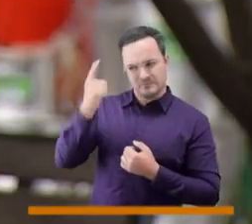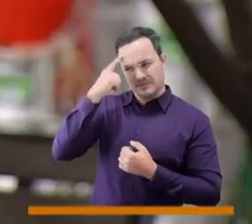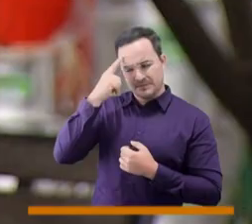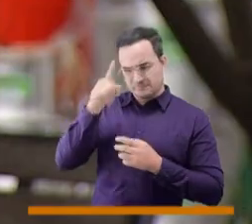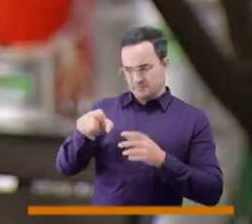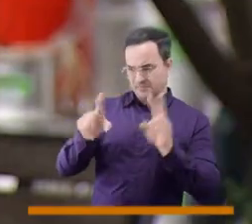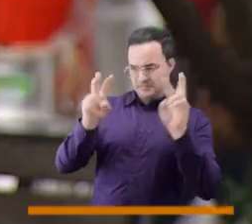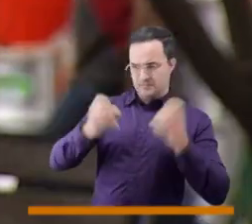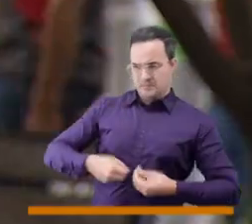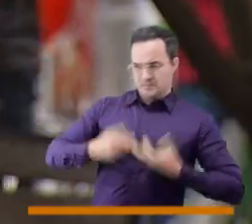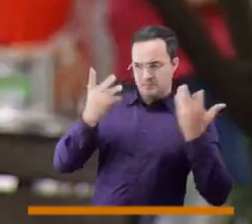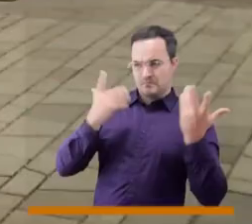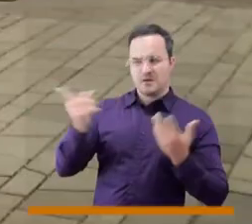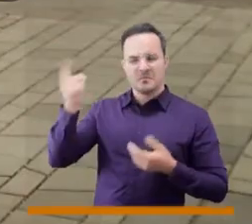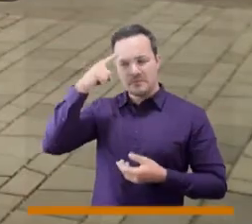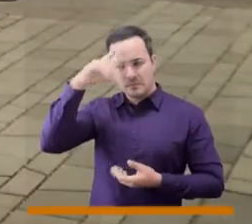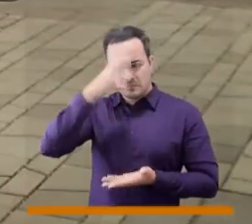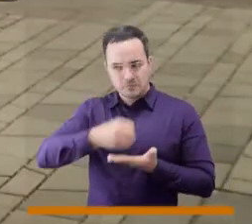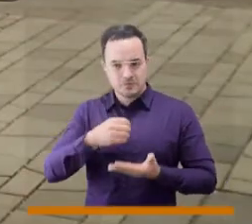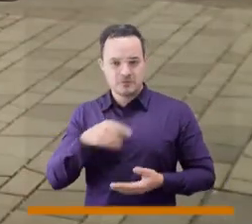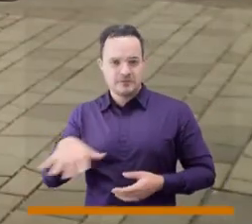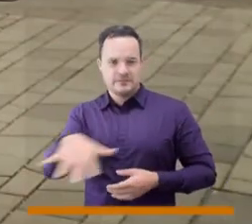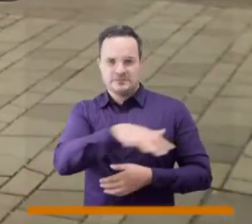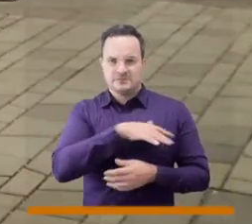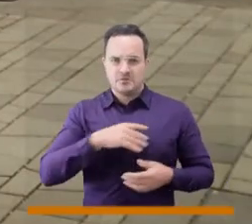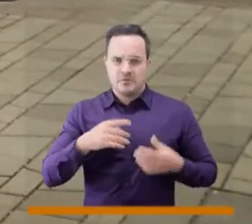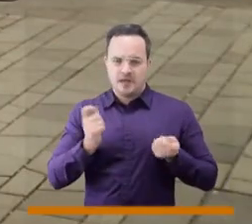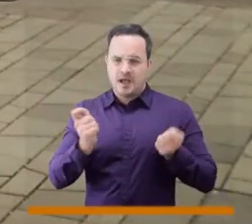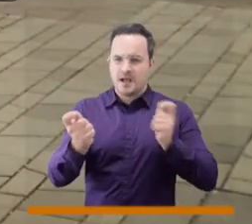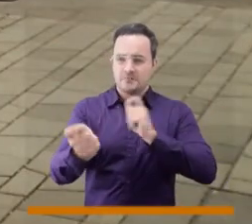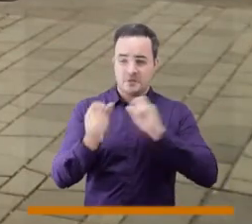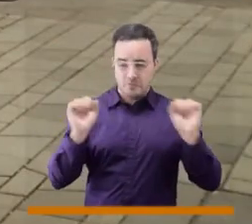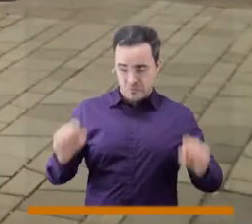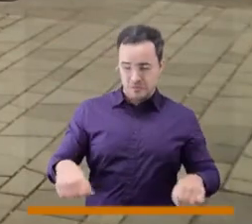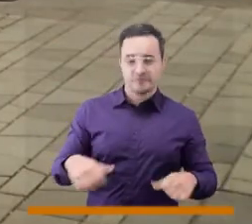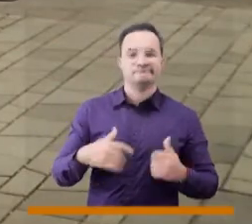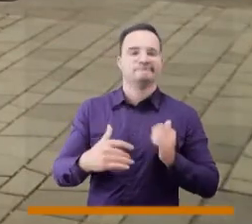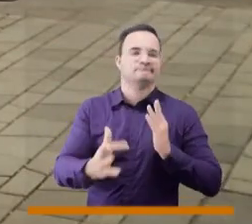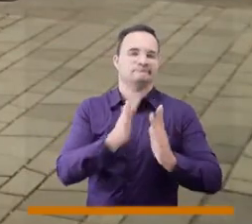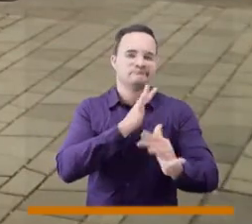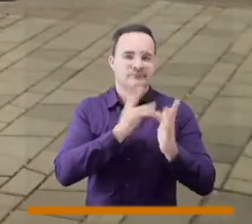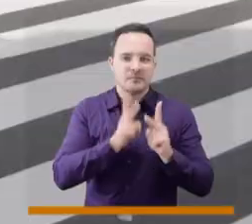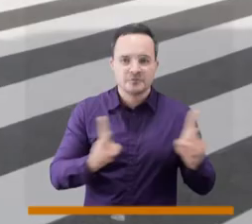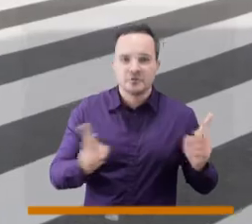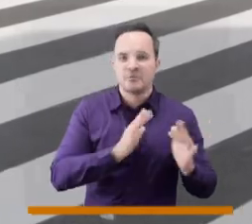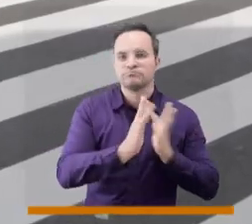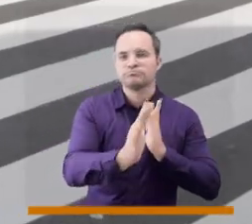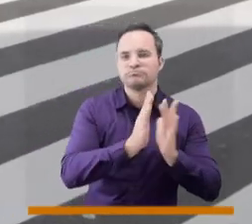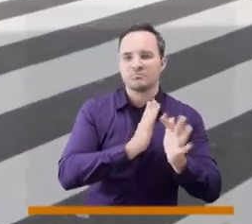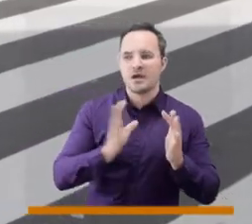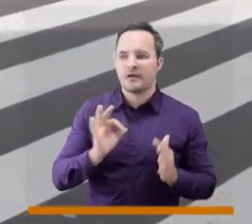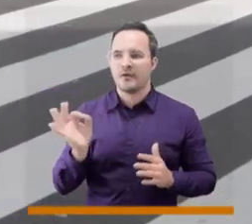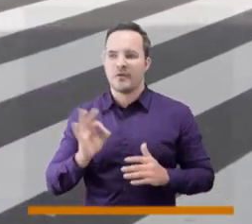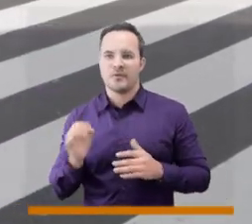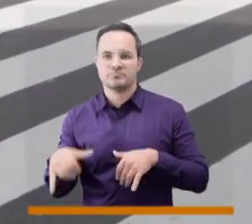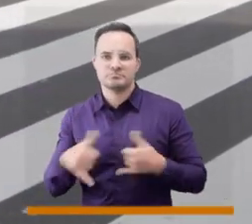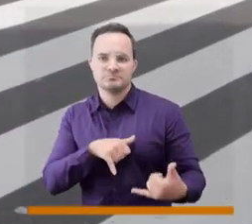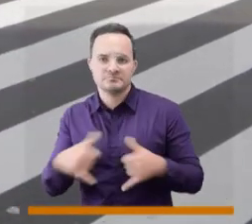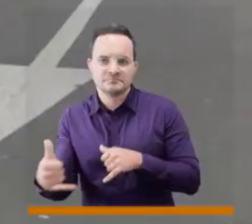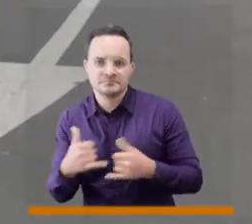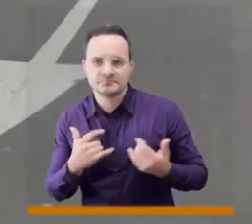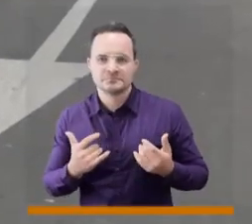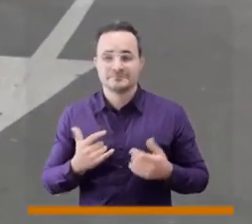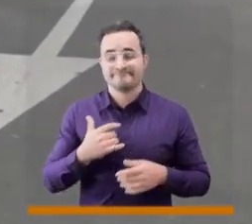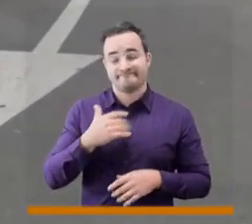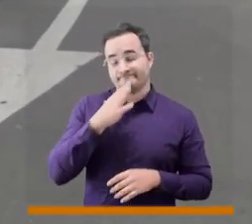más tranquilo, con sus distritos, con esas zonas peatonalizadas que, como bien lo dice Valentina, pues a todo el mundo no le gusta? Es una medida que